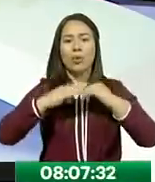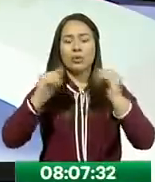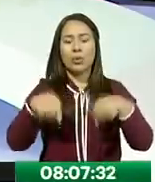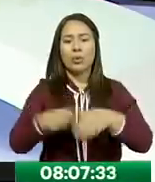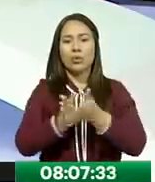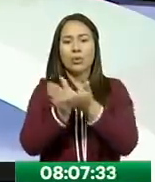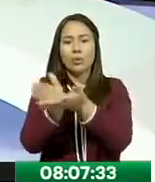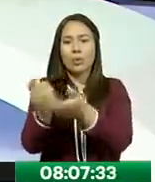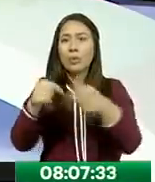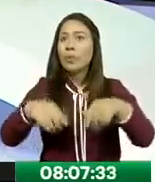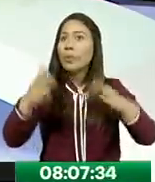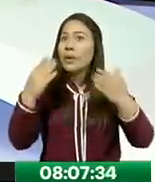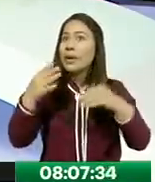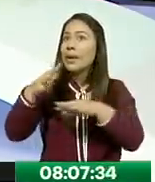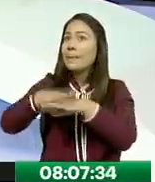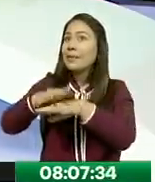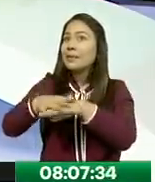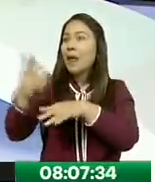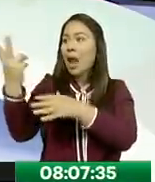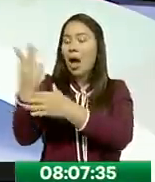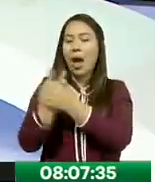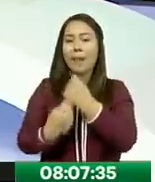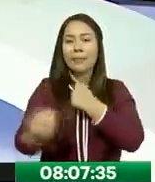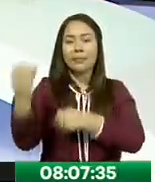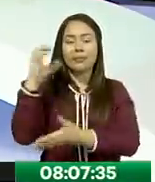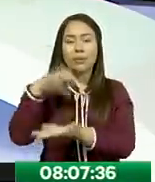Guayaquil y Machala, en la provincia del Oro.